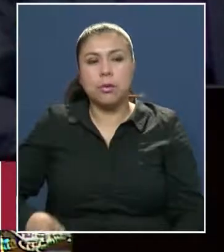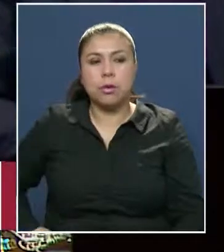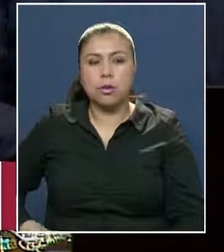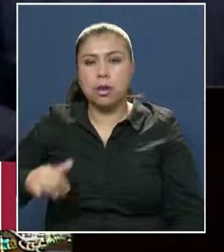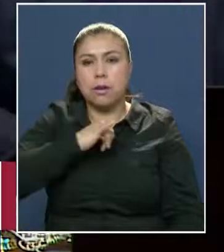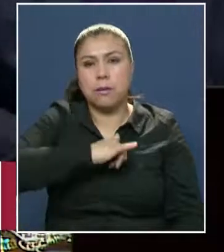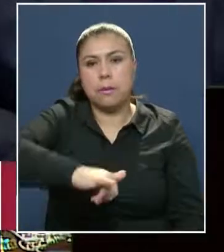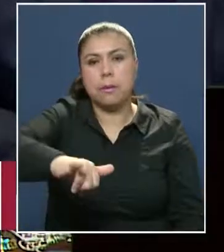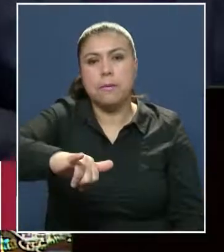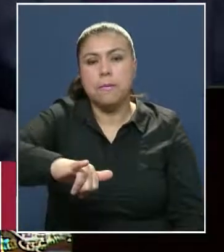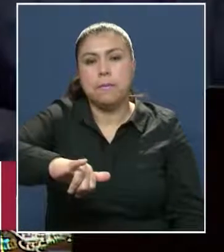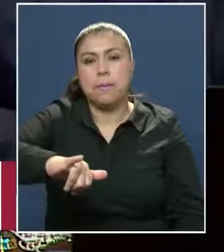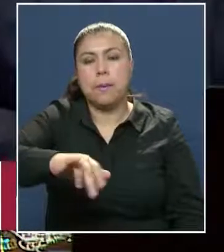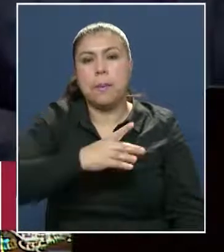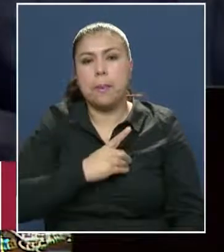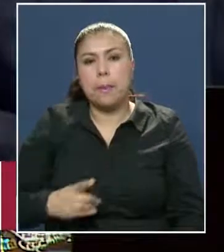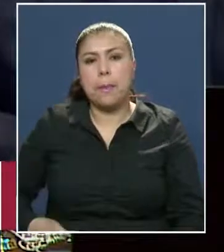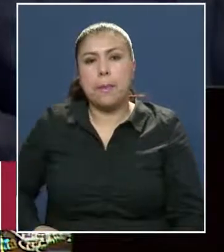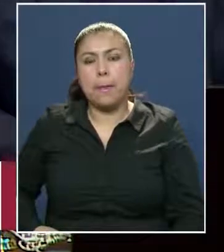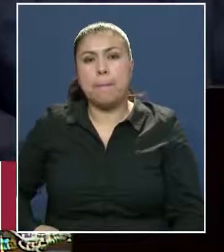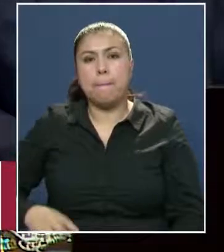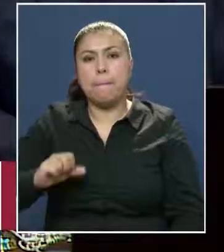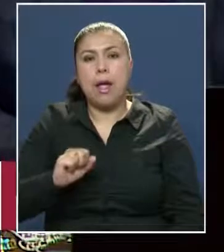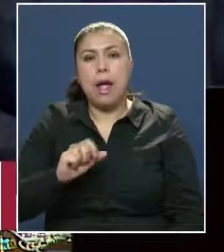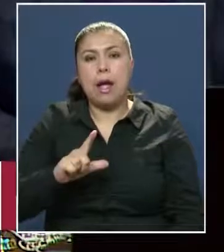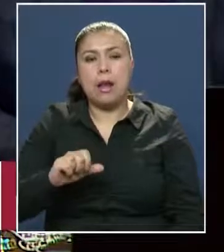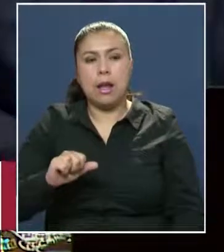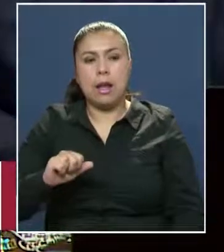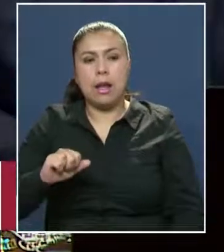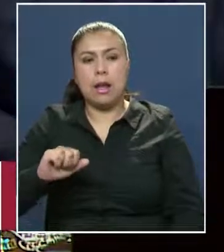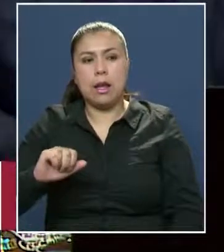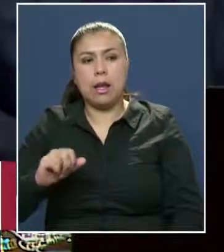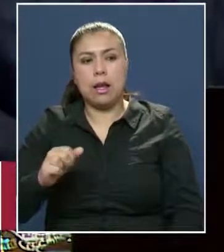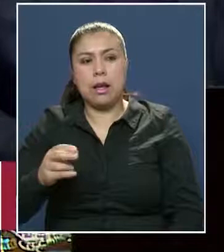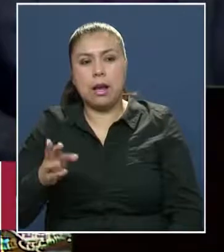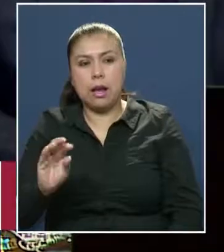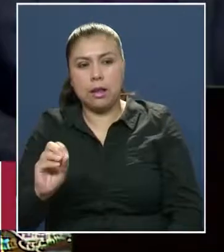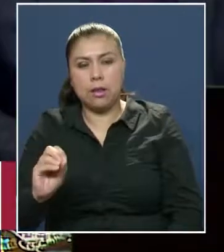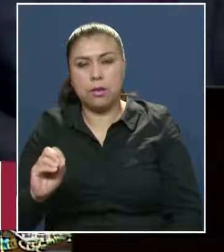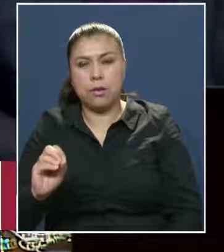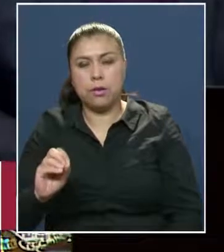continuación tiene la palabra el diputado Alejandro Bernales.